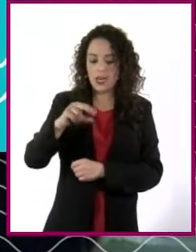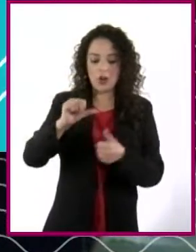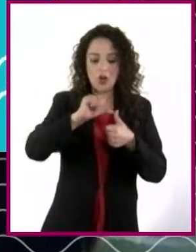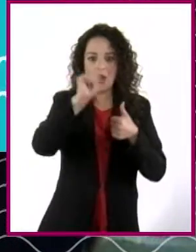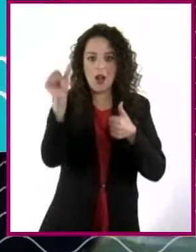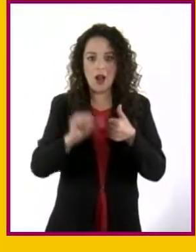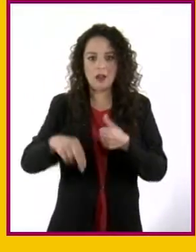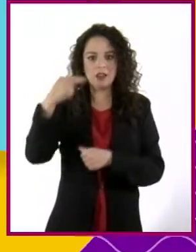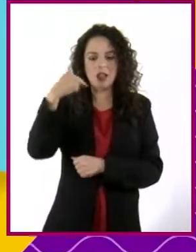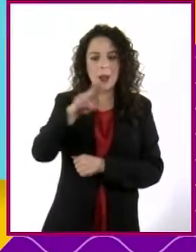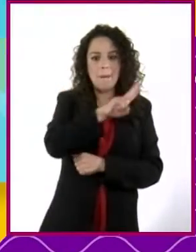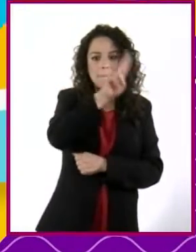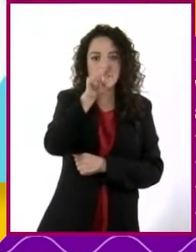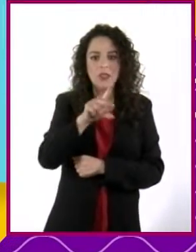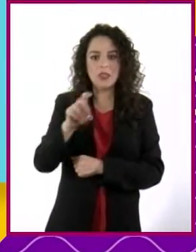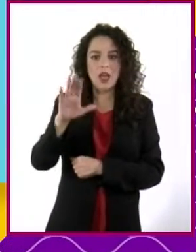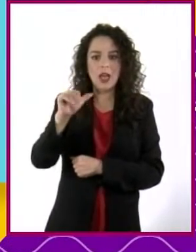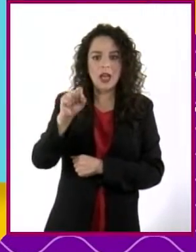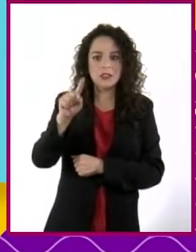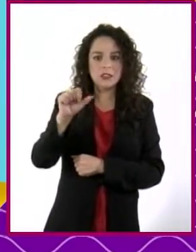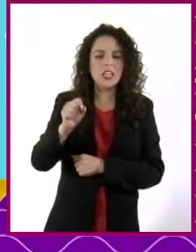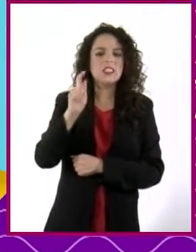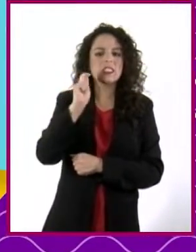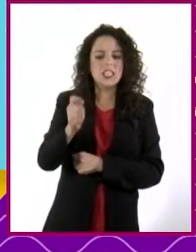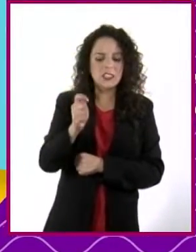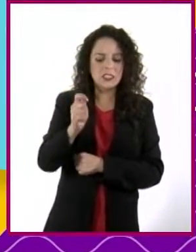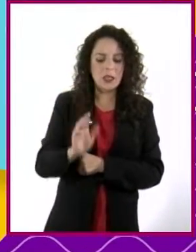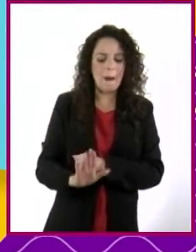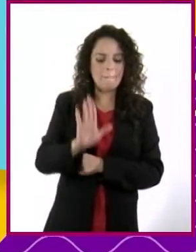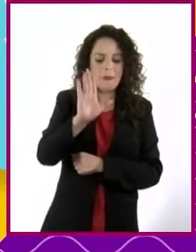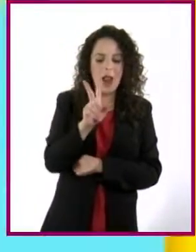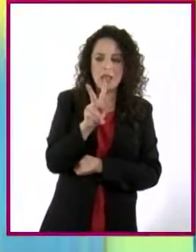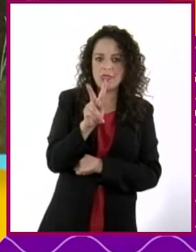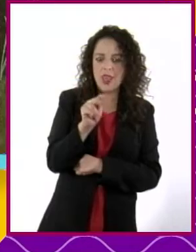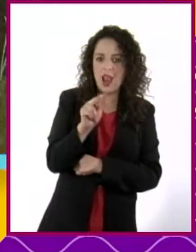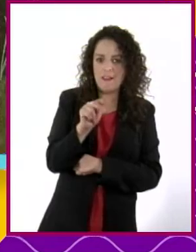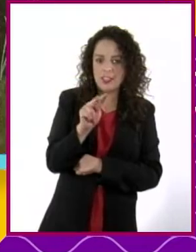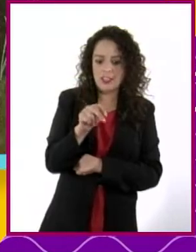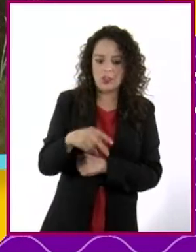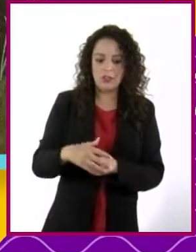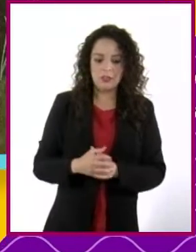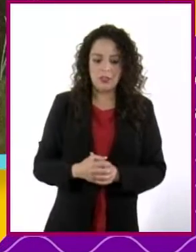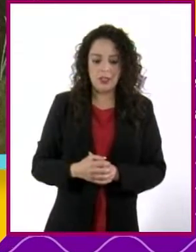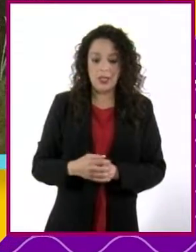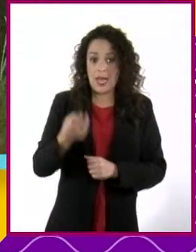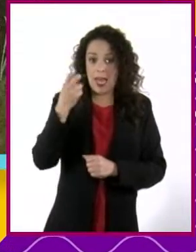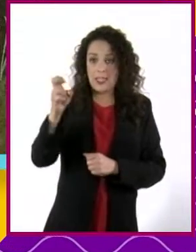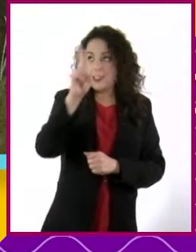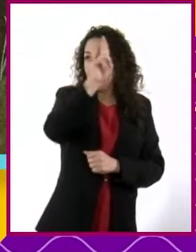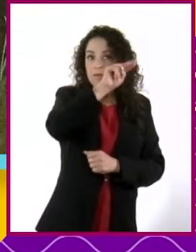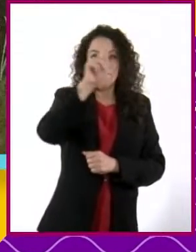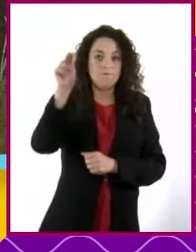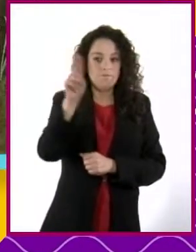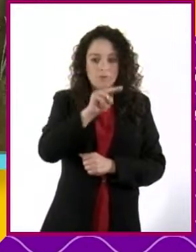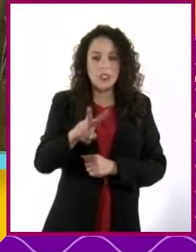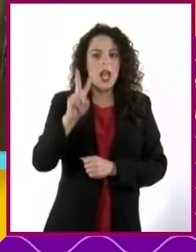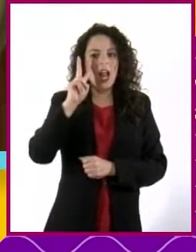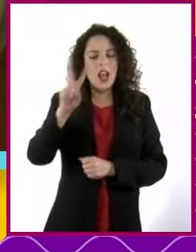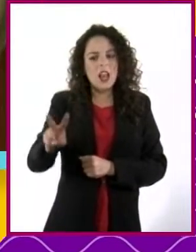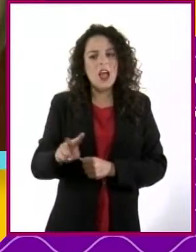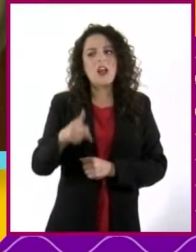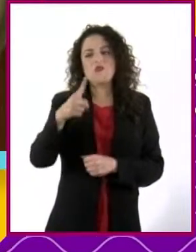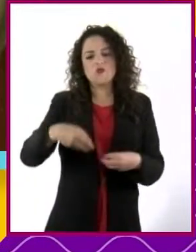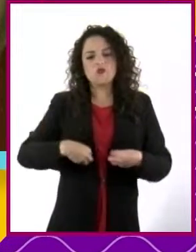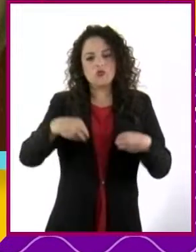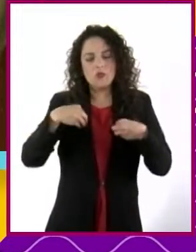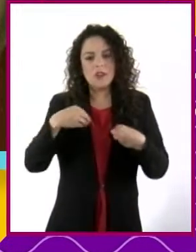de castas, que era una especie de televisión novohispana. En esas obras podemos ver la vida y costumbres de